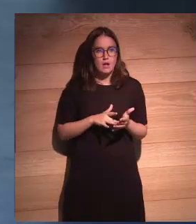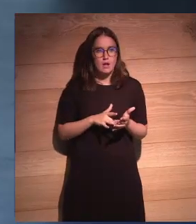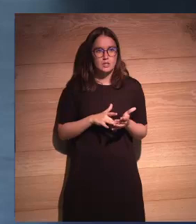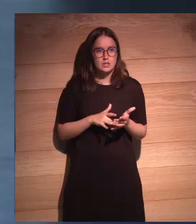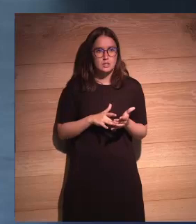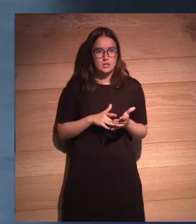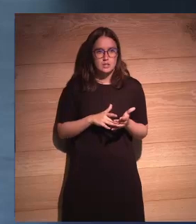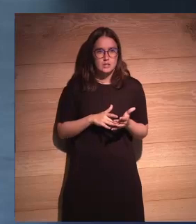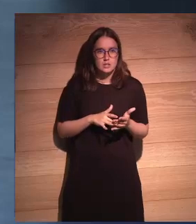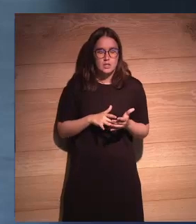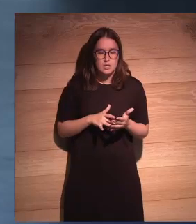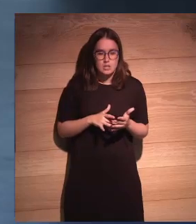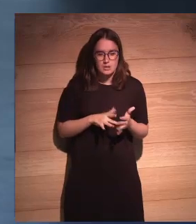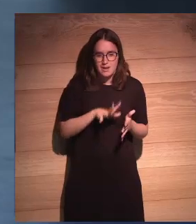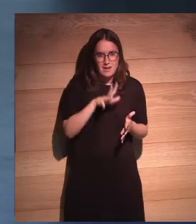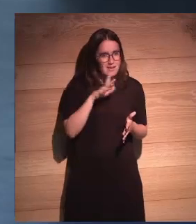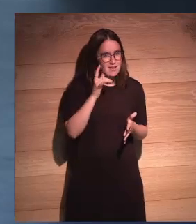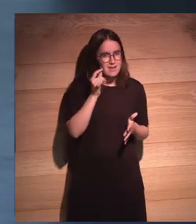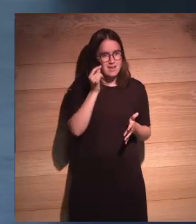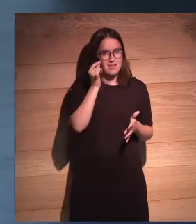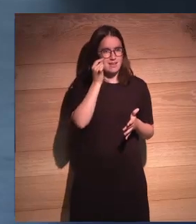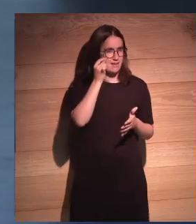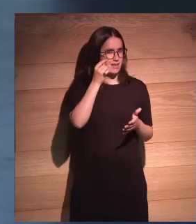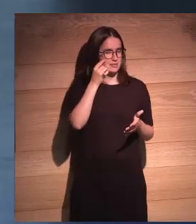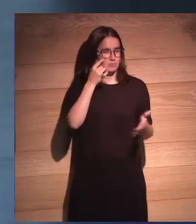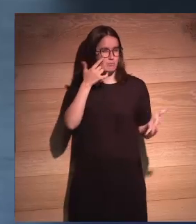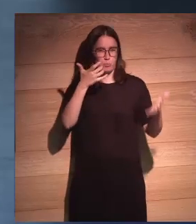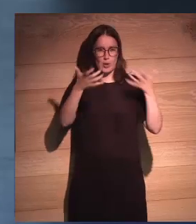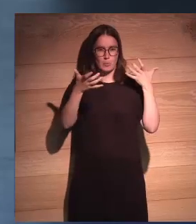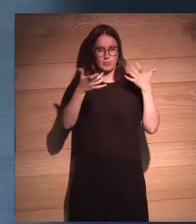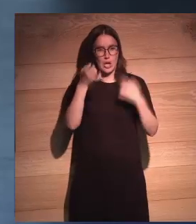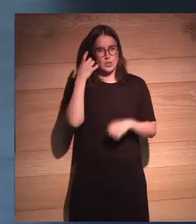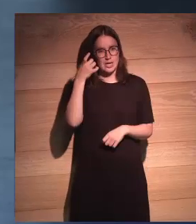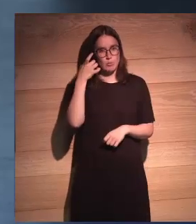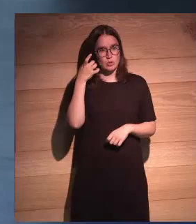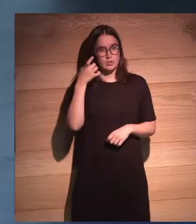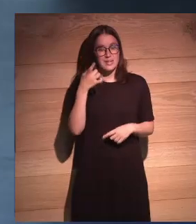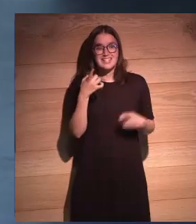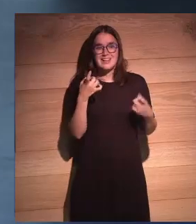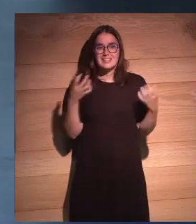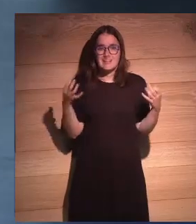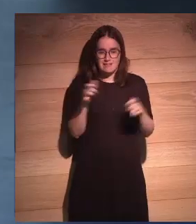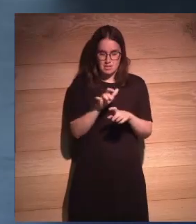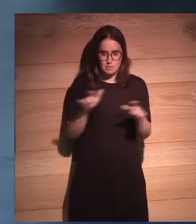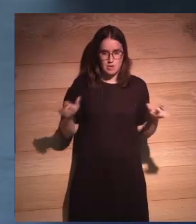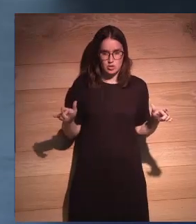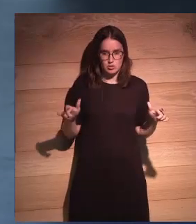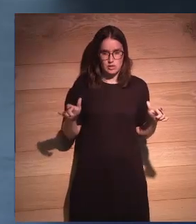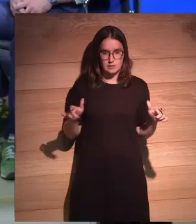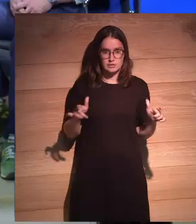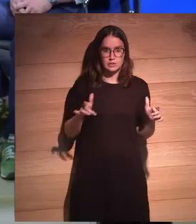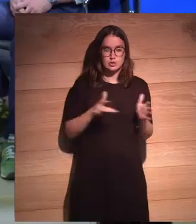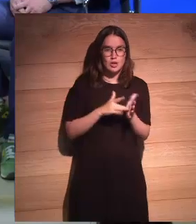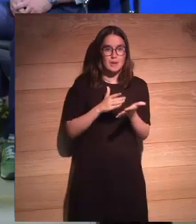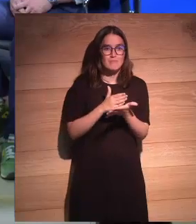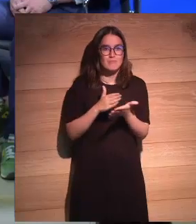y había auténticos destellos de brillantes por parte de sus alumnos. Lo que hace falta es que a esa gente lleguen los medios,